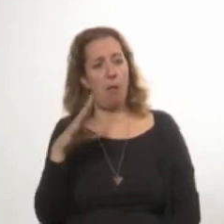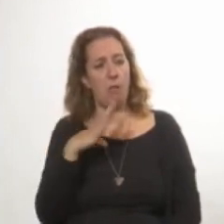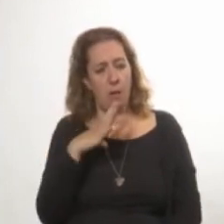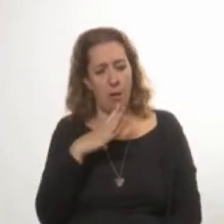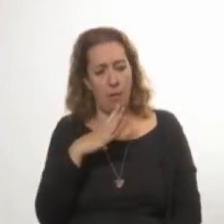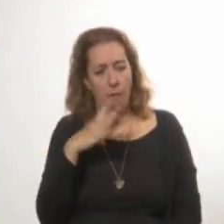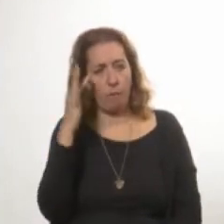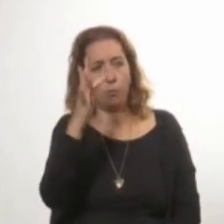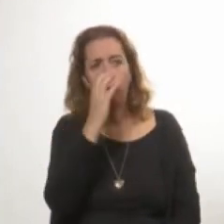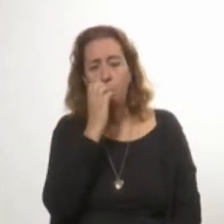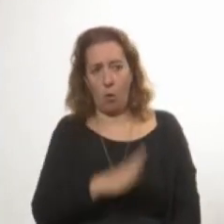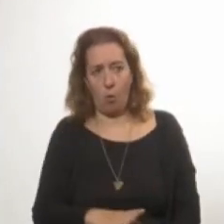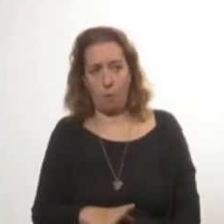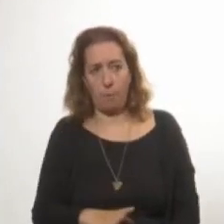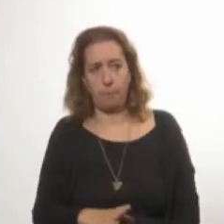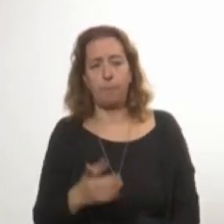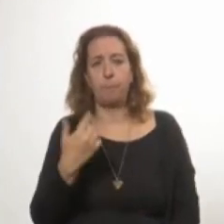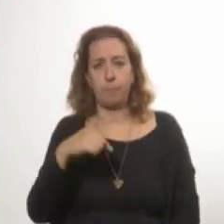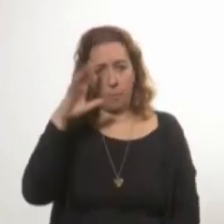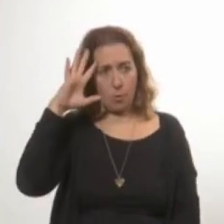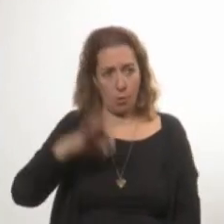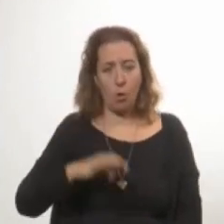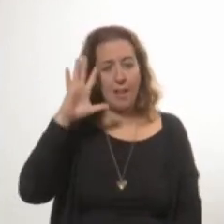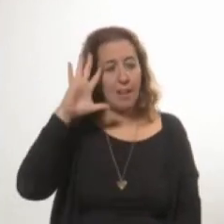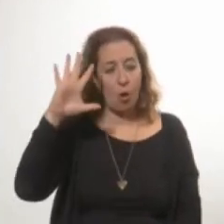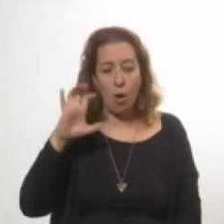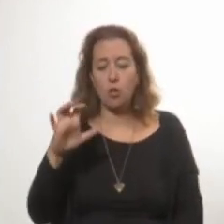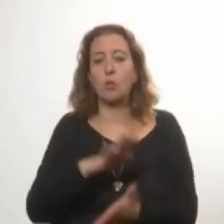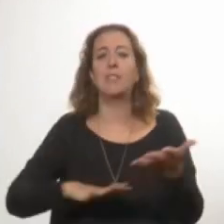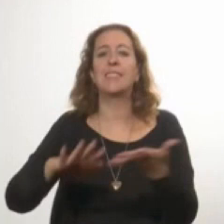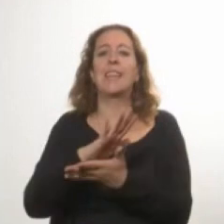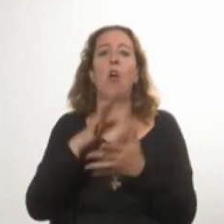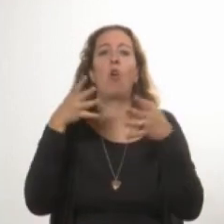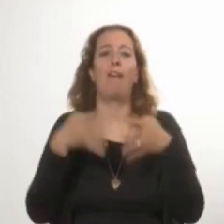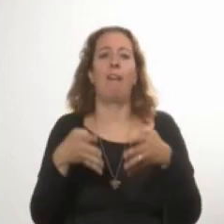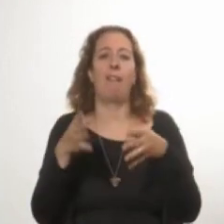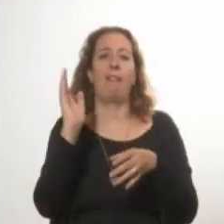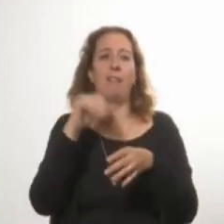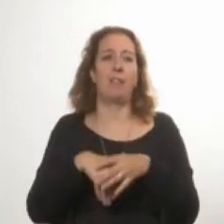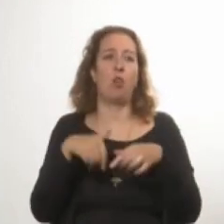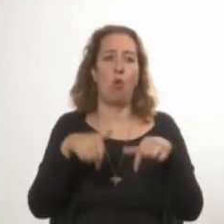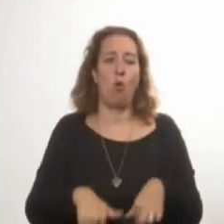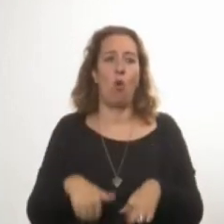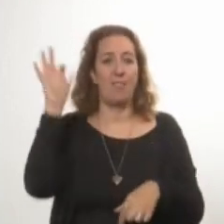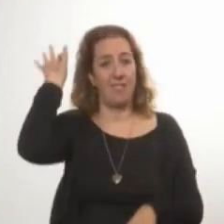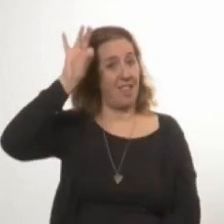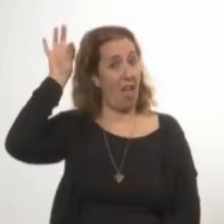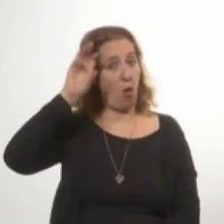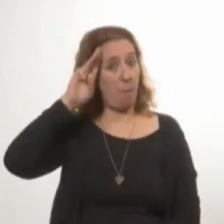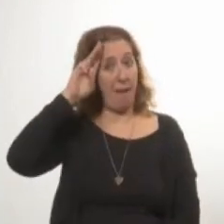un futuro mejor. Yo creo que la recordación del estado de guerra interno que hoy ha hecho el senador Manini está